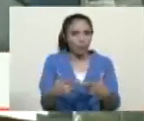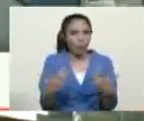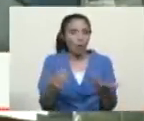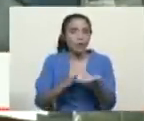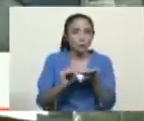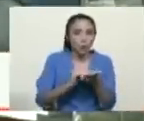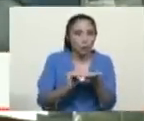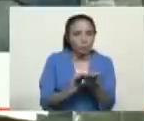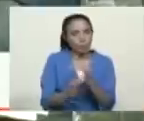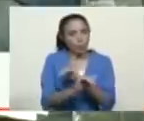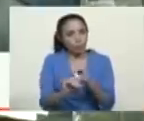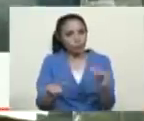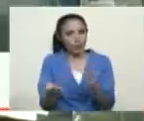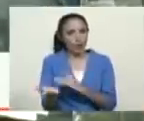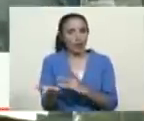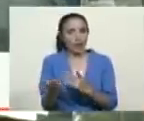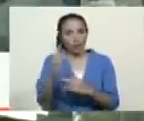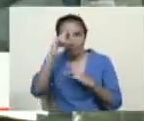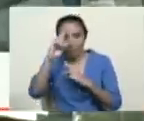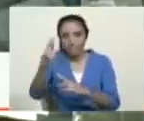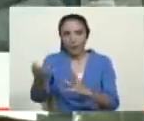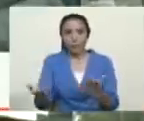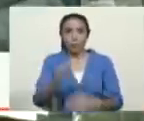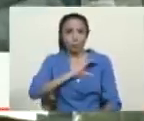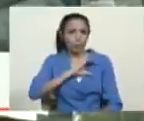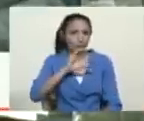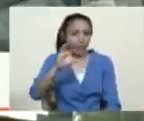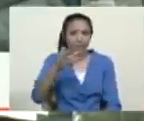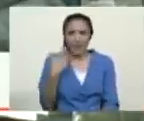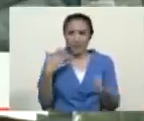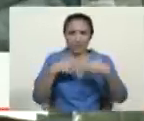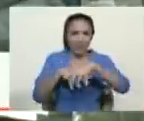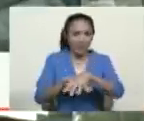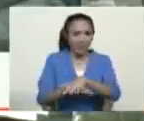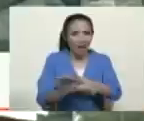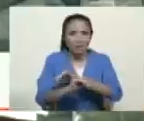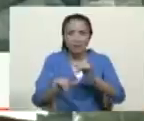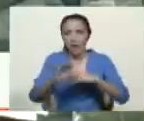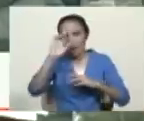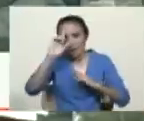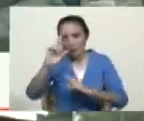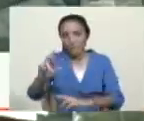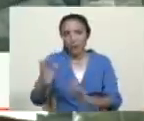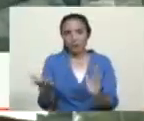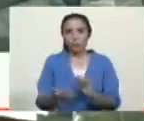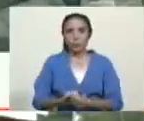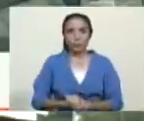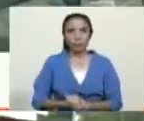los problemas de ese país, respetando su soberanía y su integridad territorial. Por ello,